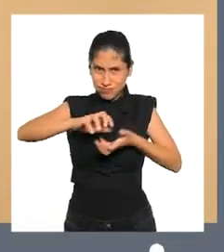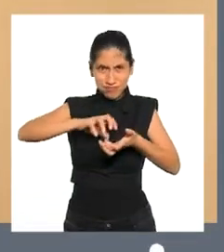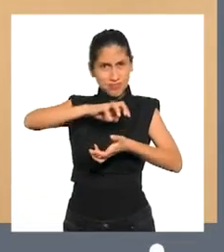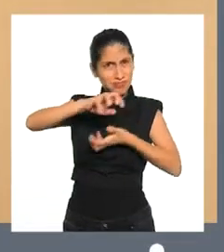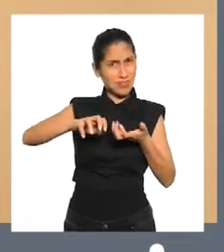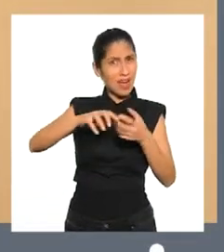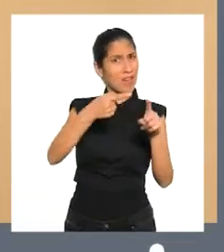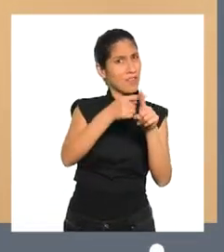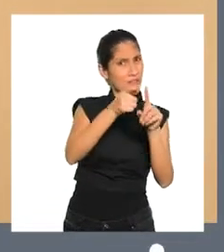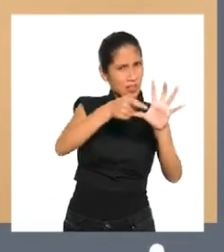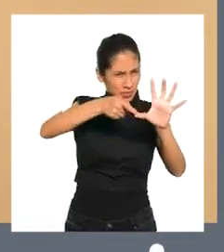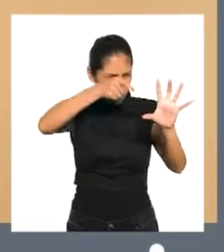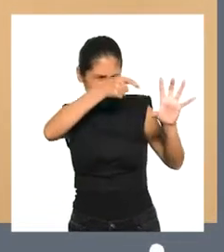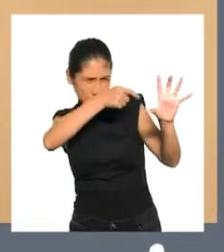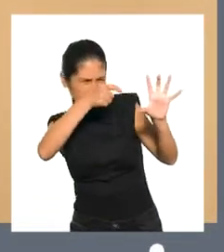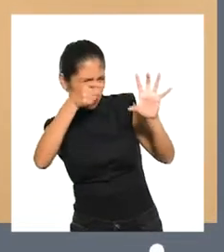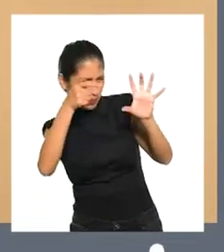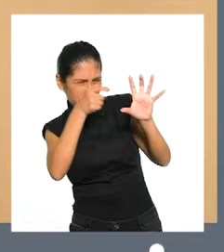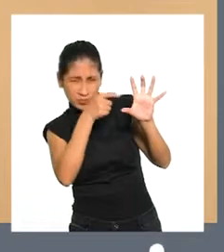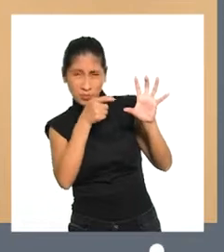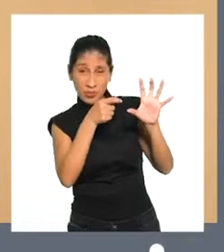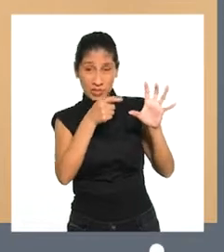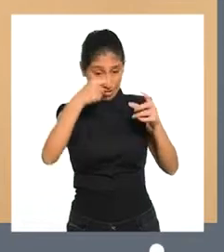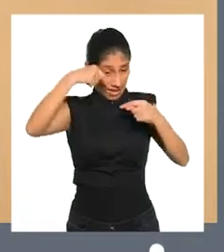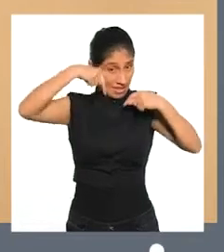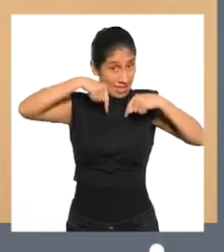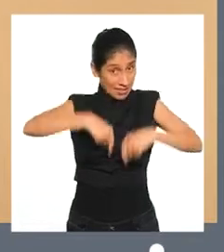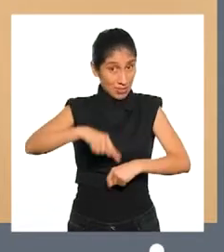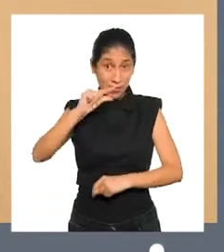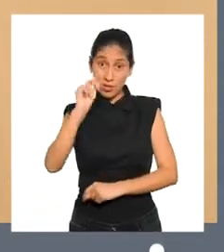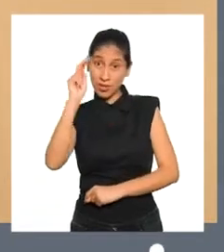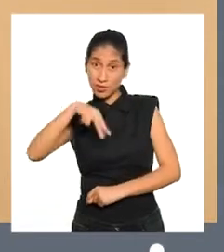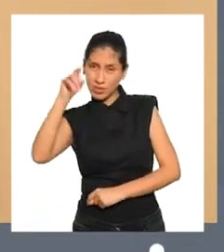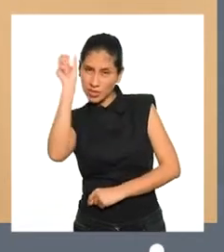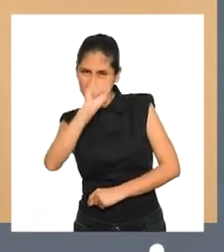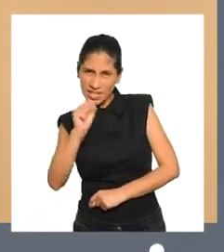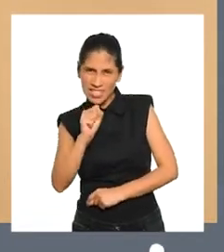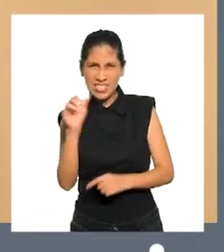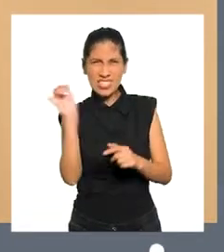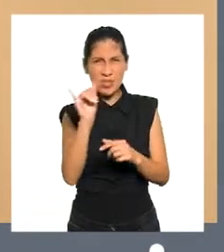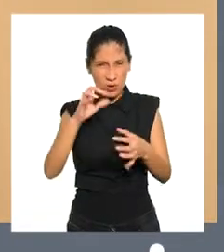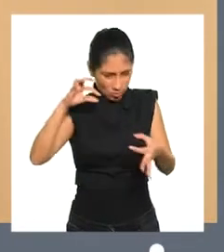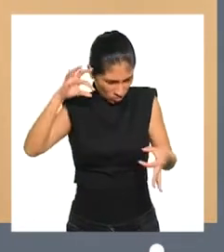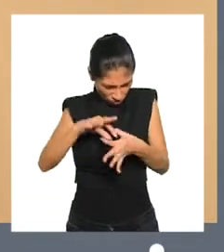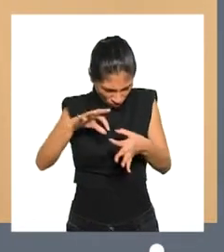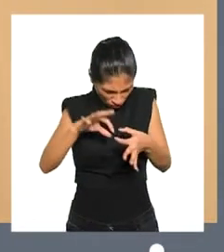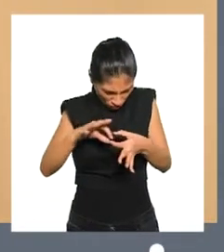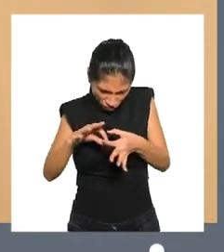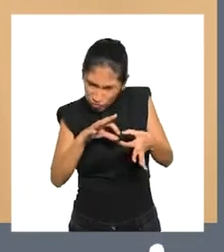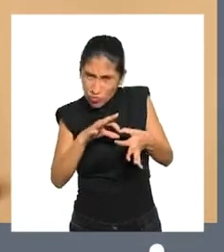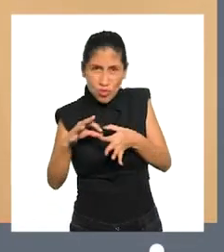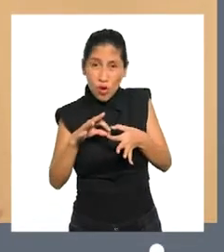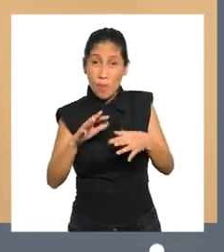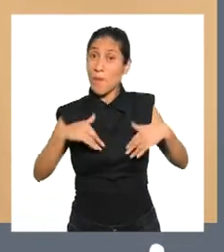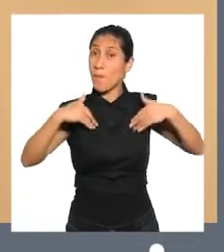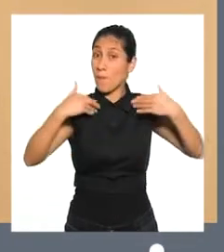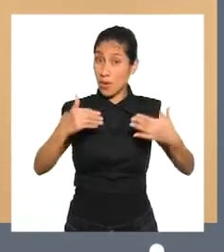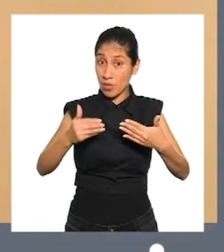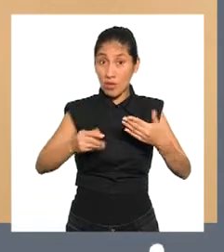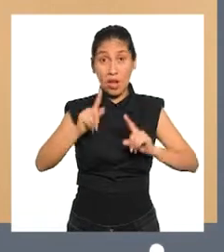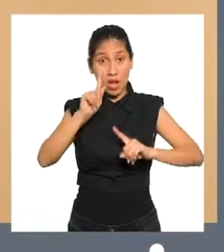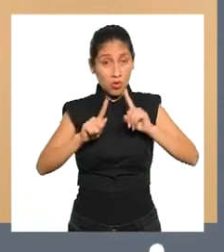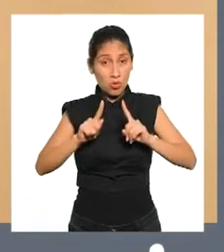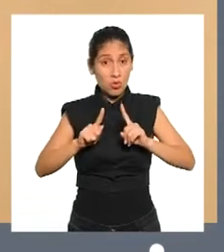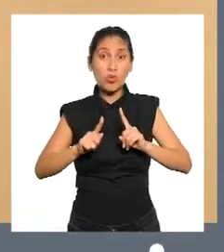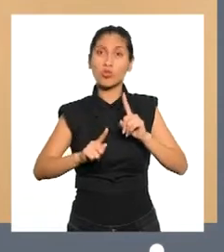mecanismos químicos que se impregnan en los genes y actúan como interruptores. Es decir, pueden activar y